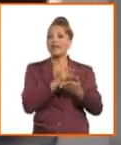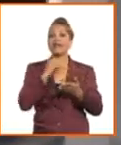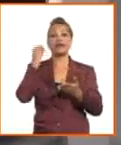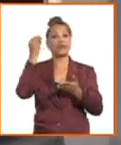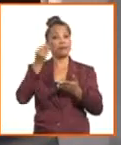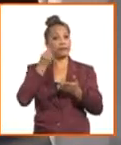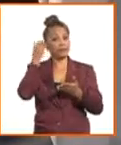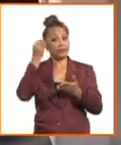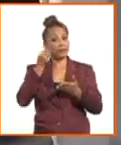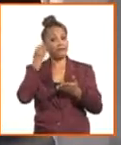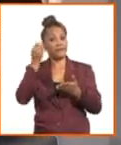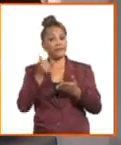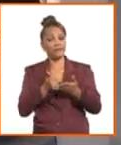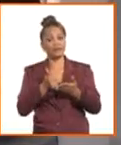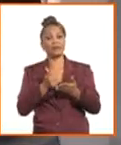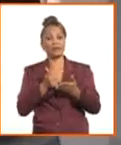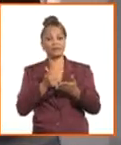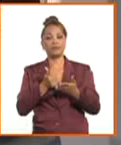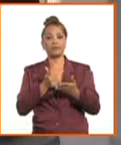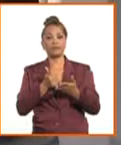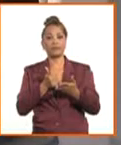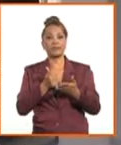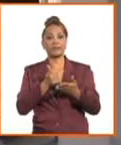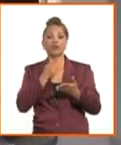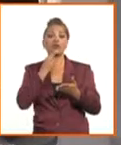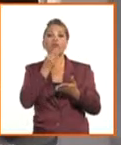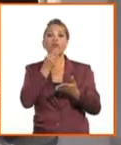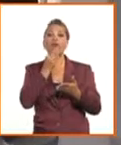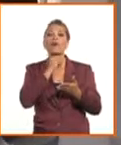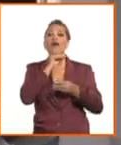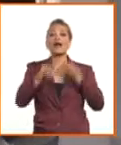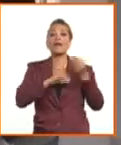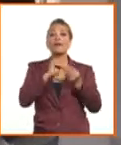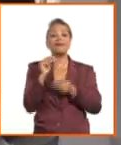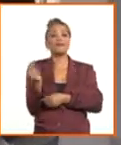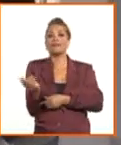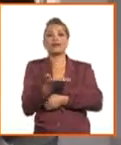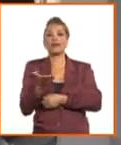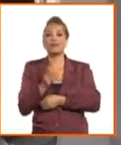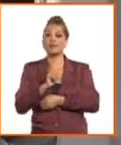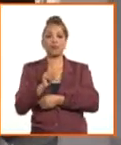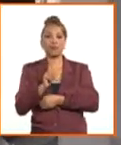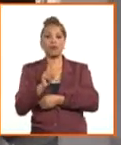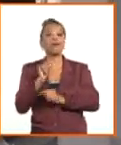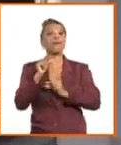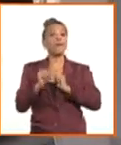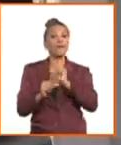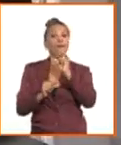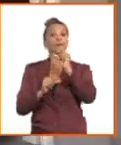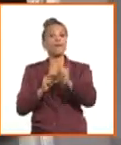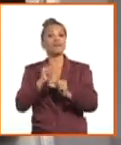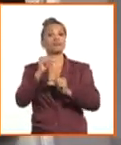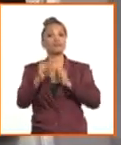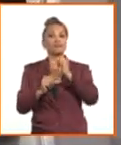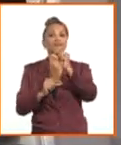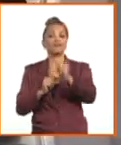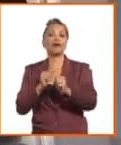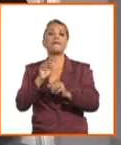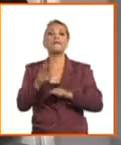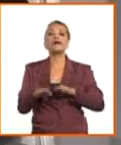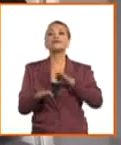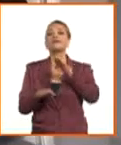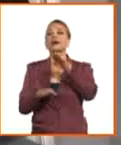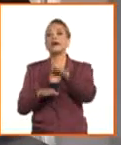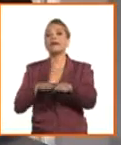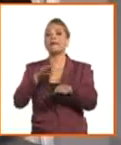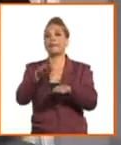inamovible de punto A a punto B. Pero para ilustrar lo que quiero explicar, vamos a decir que el punto de partida